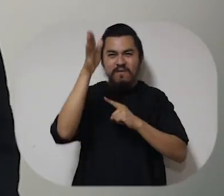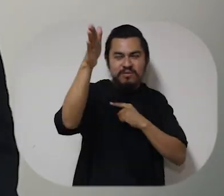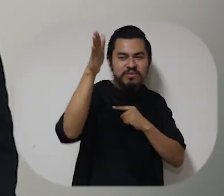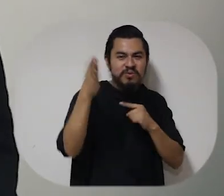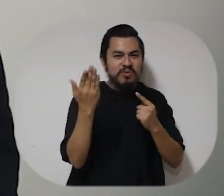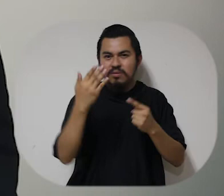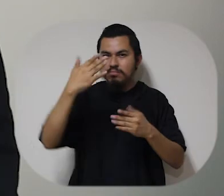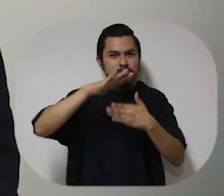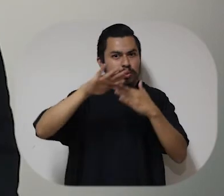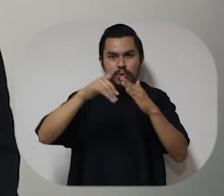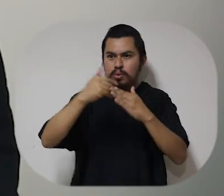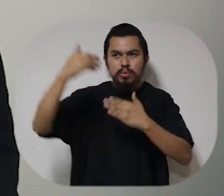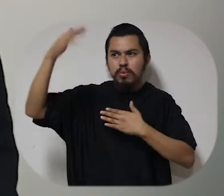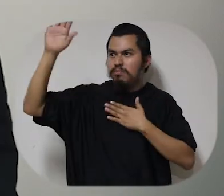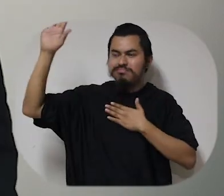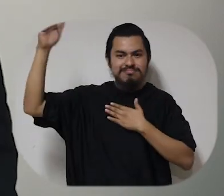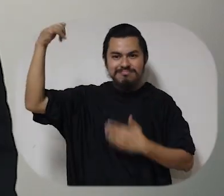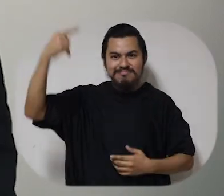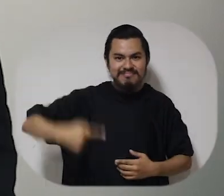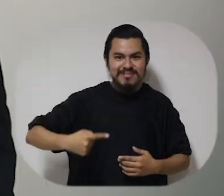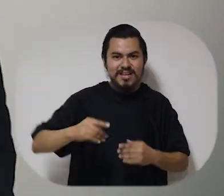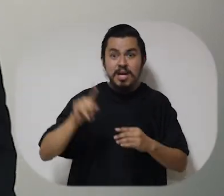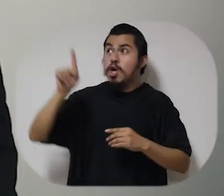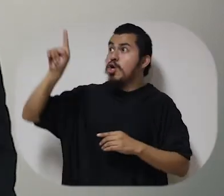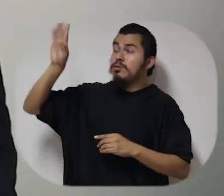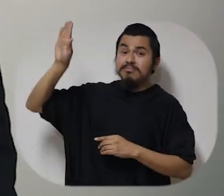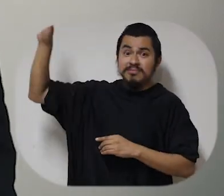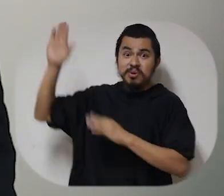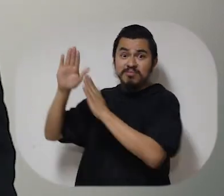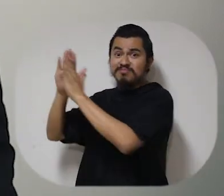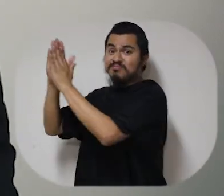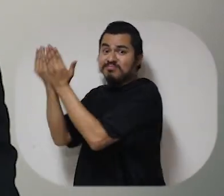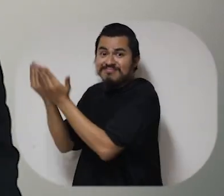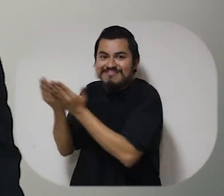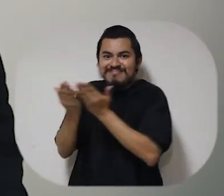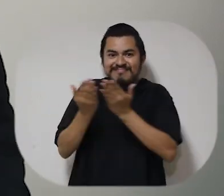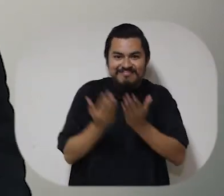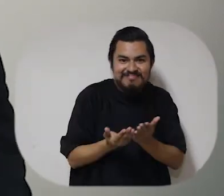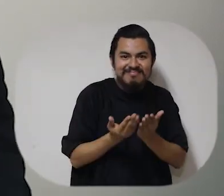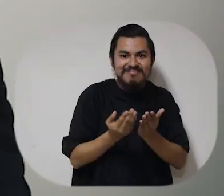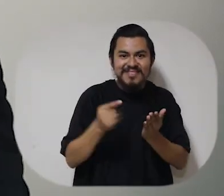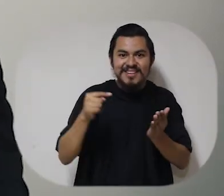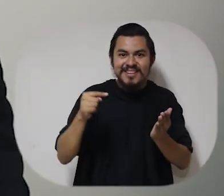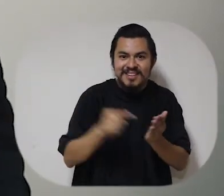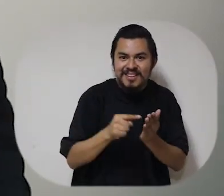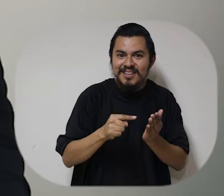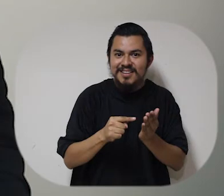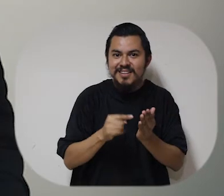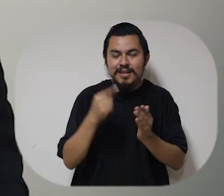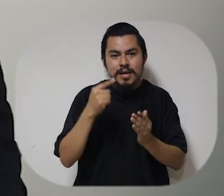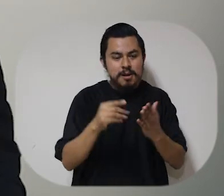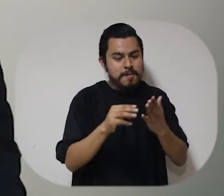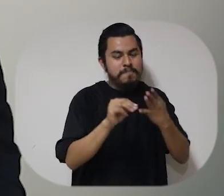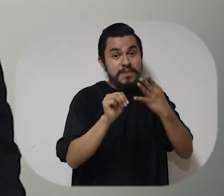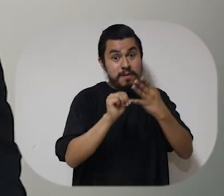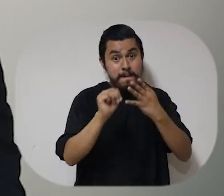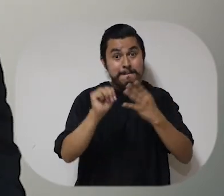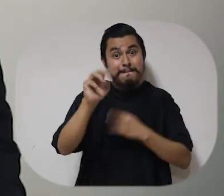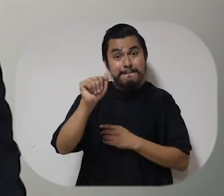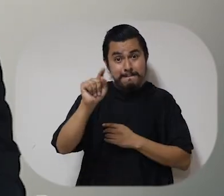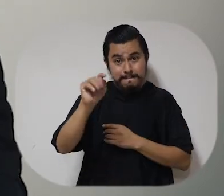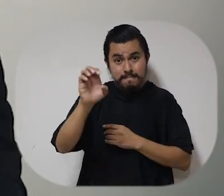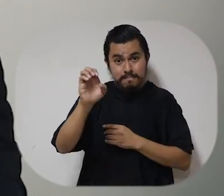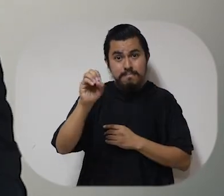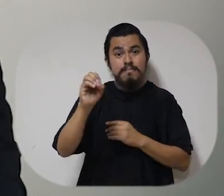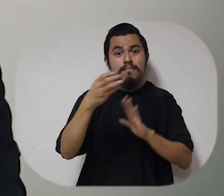cumplimiento. Dios nos ha dado la palabra. Esta palabra no tiene más opción que cumplirse. En Mateo 5,